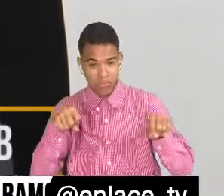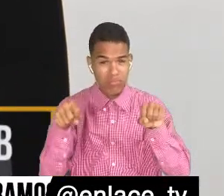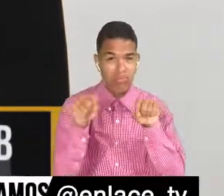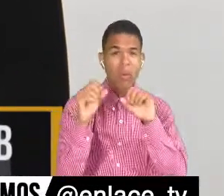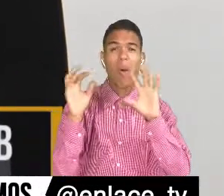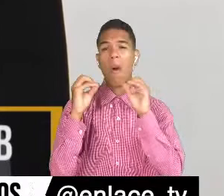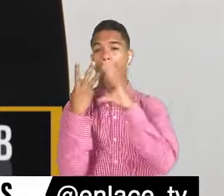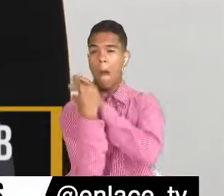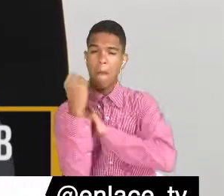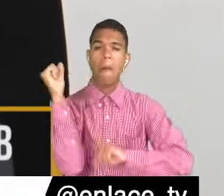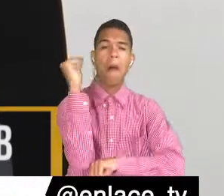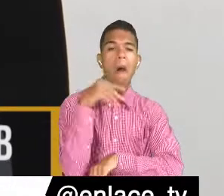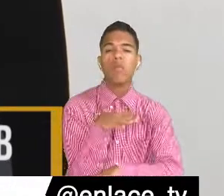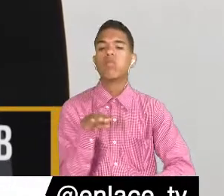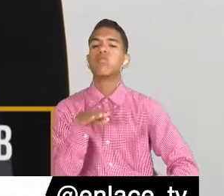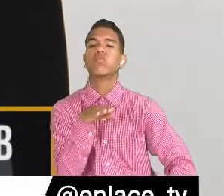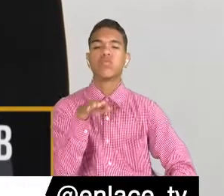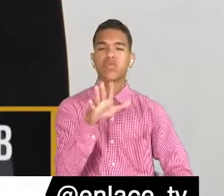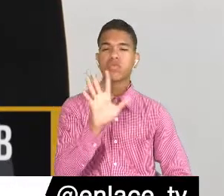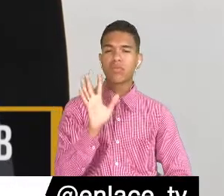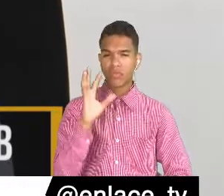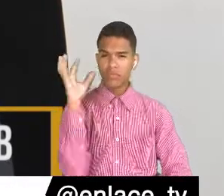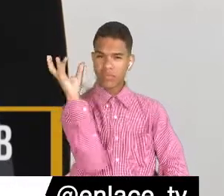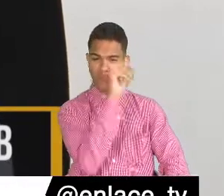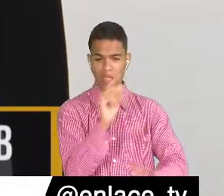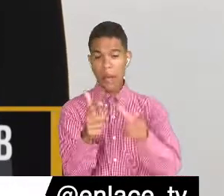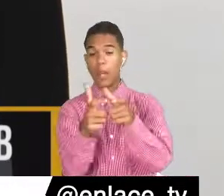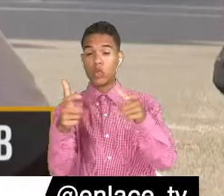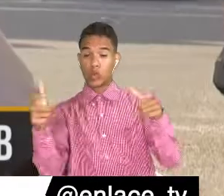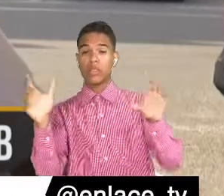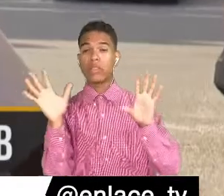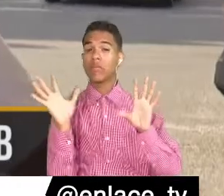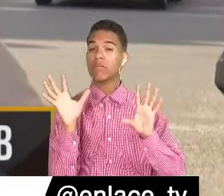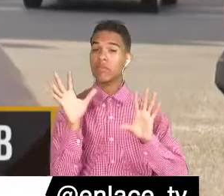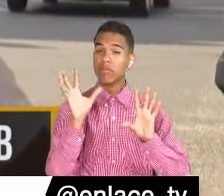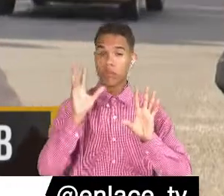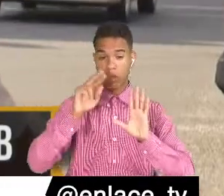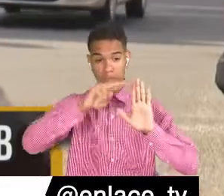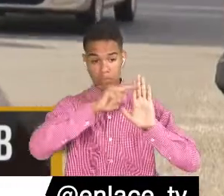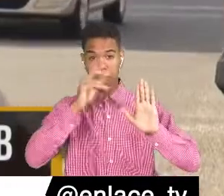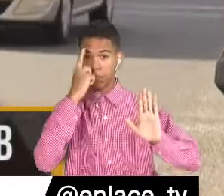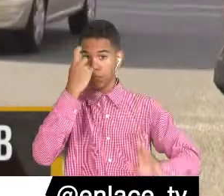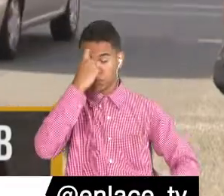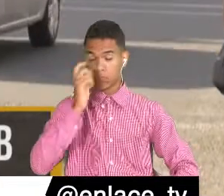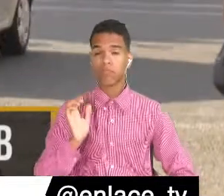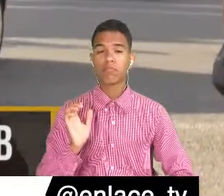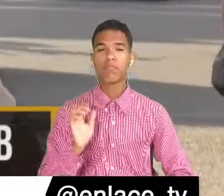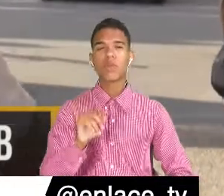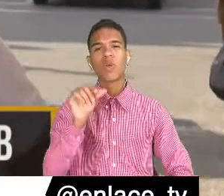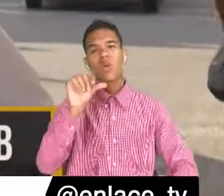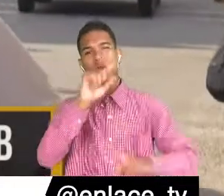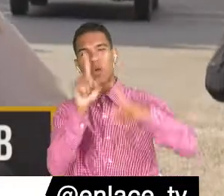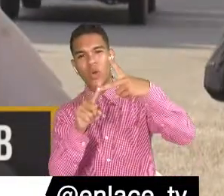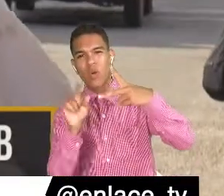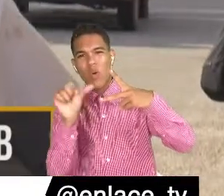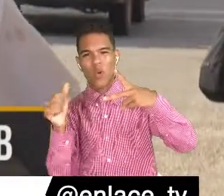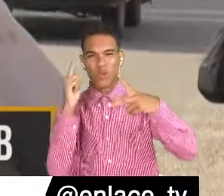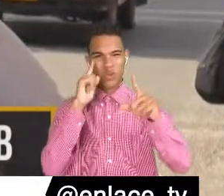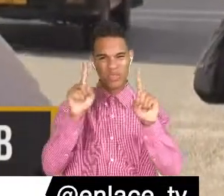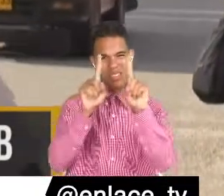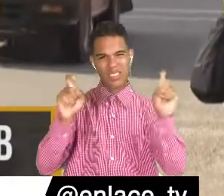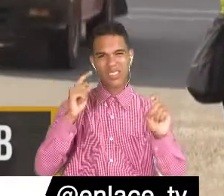que la mayoría de las personas han acatado esta norma. En otro tema también que hablamos con las autoridades de tránsito están los operativos